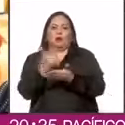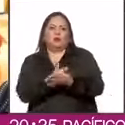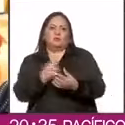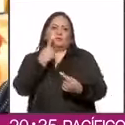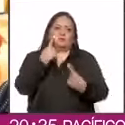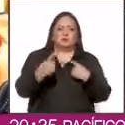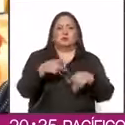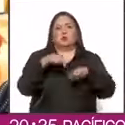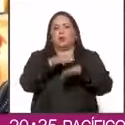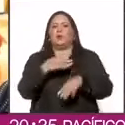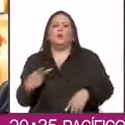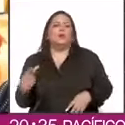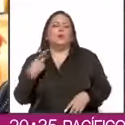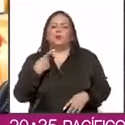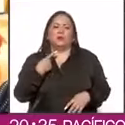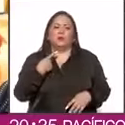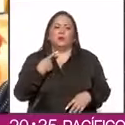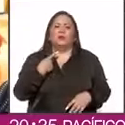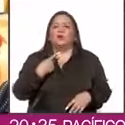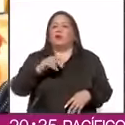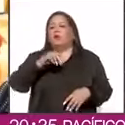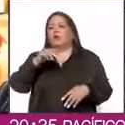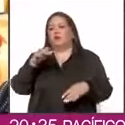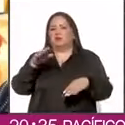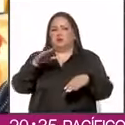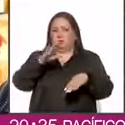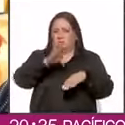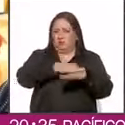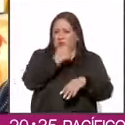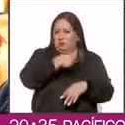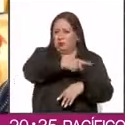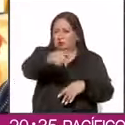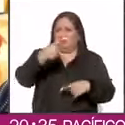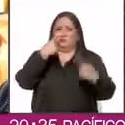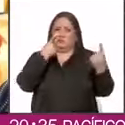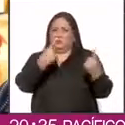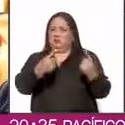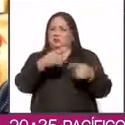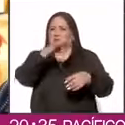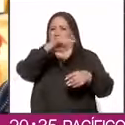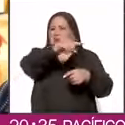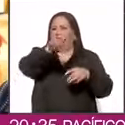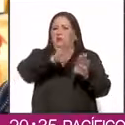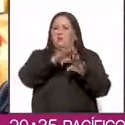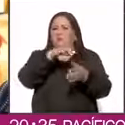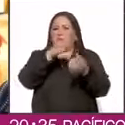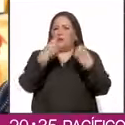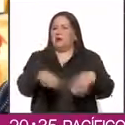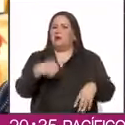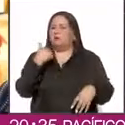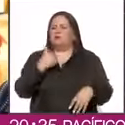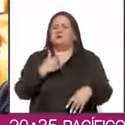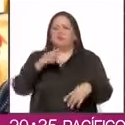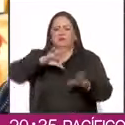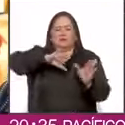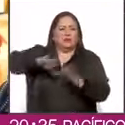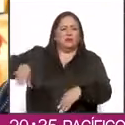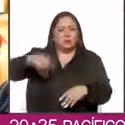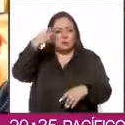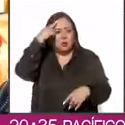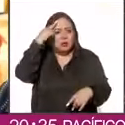posiciones políticas, medrando con la tragedia, hay que pensar en este momento. Sufre